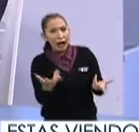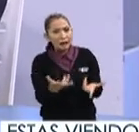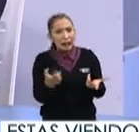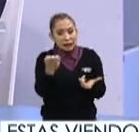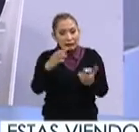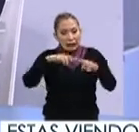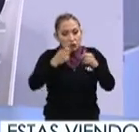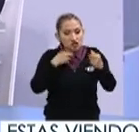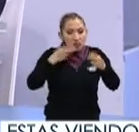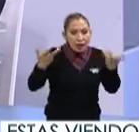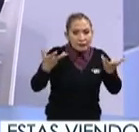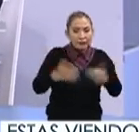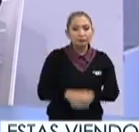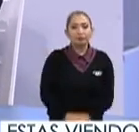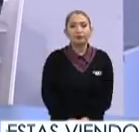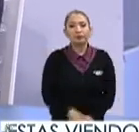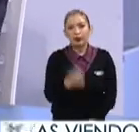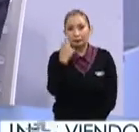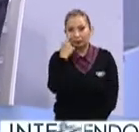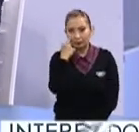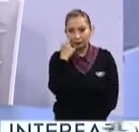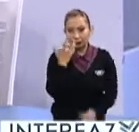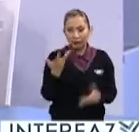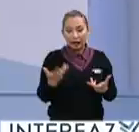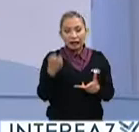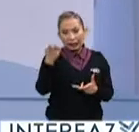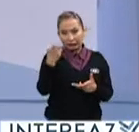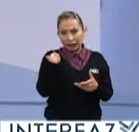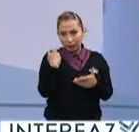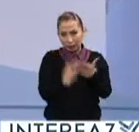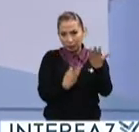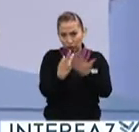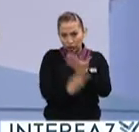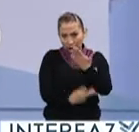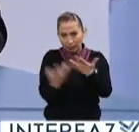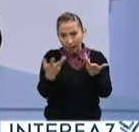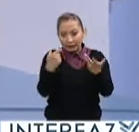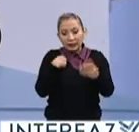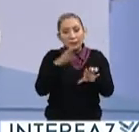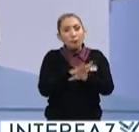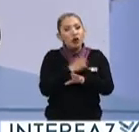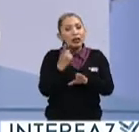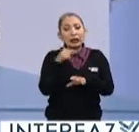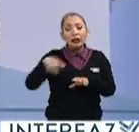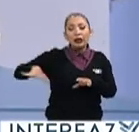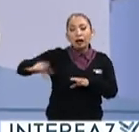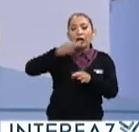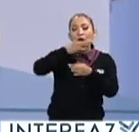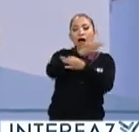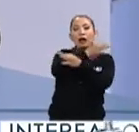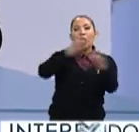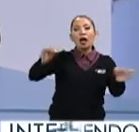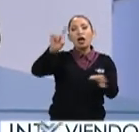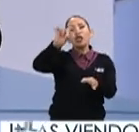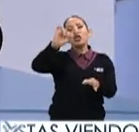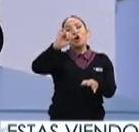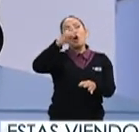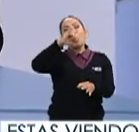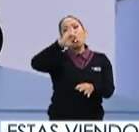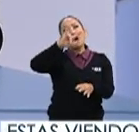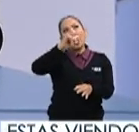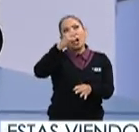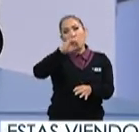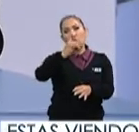elaborado esta reunión? Sí, esto se da, este tipo de programas se da al amparo de la Declaración de Doha, que es de